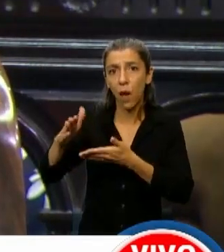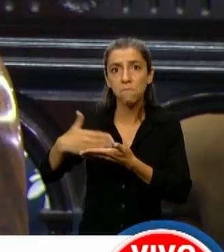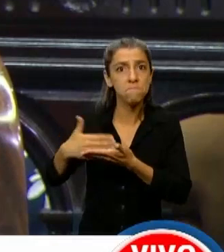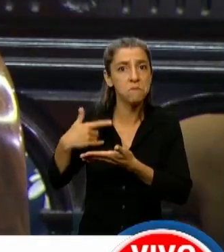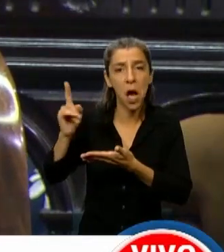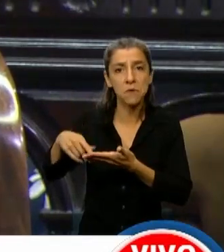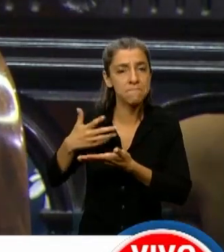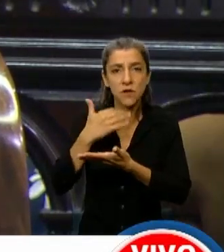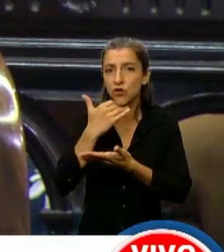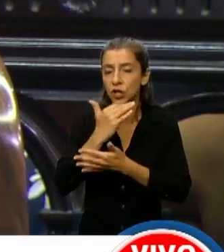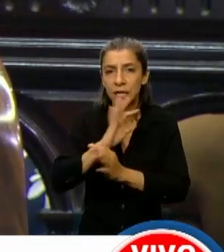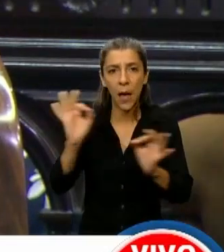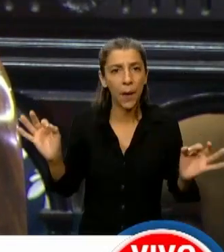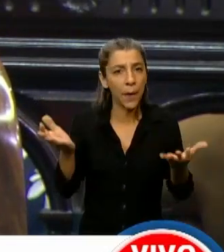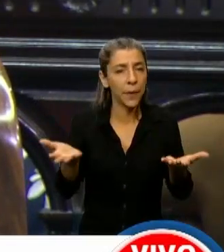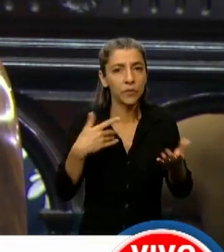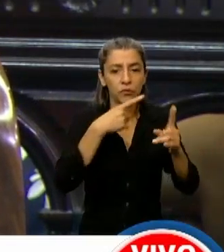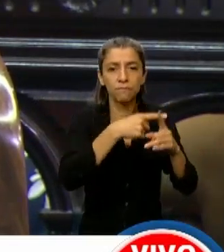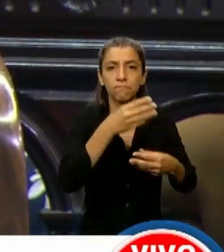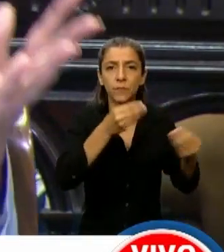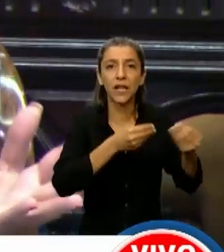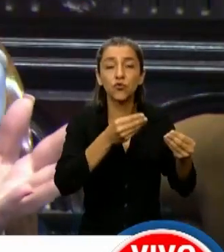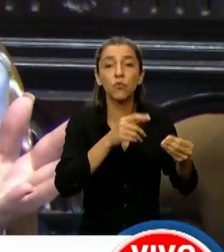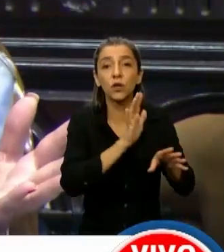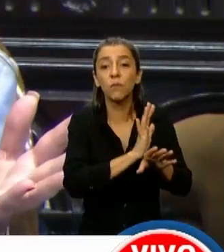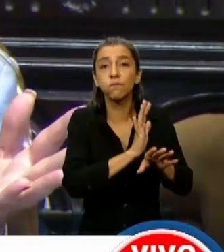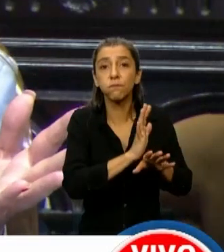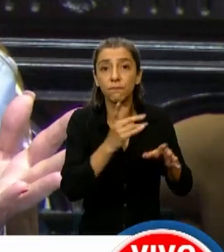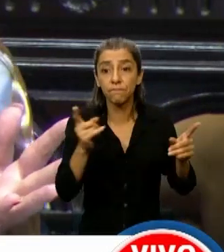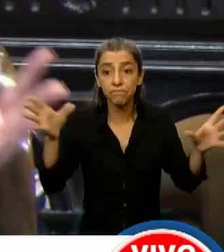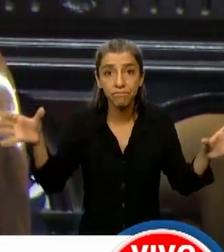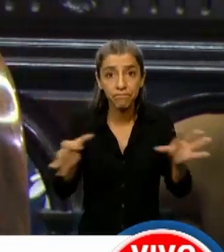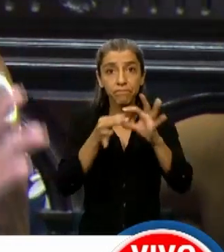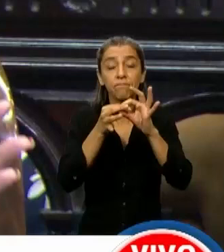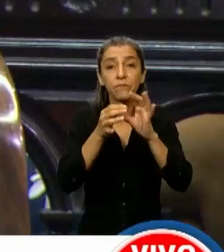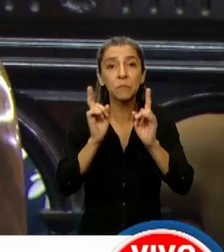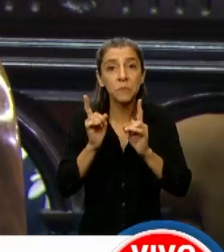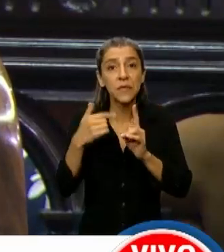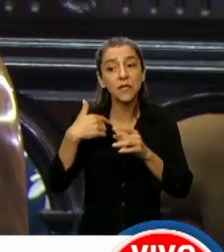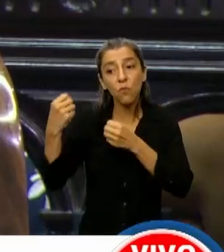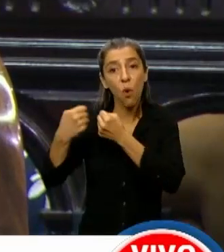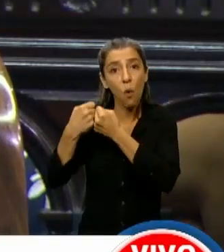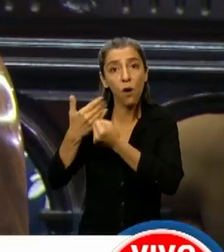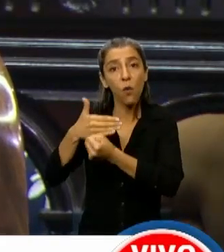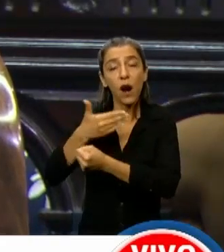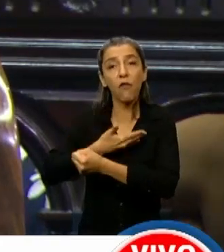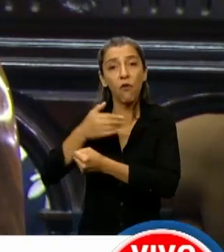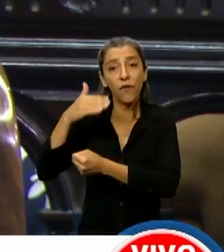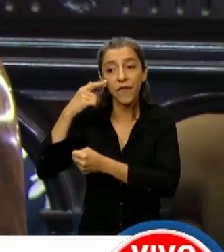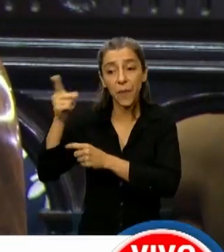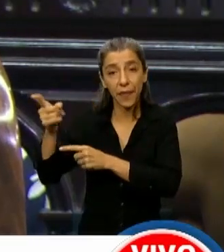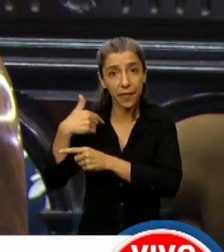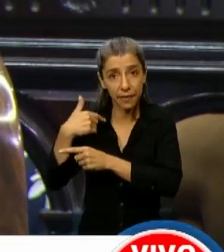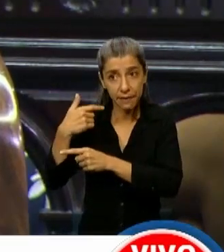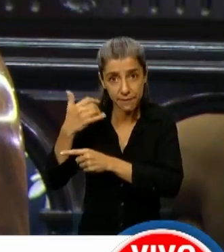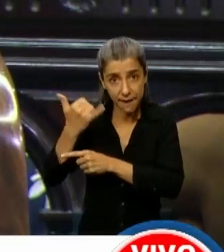decirnos si las proyecciones y lo que prevé este presupuesto está incluido y aprobado en el acuerdo con el fondo. O vamos a discutir